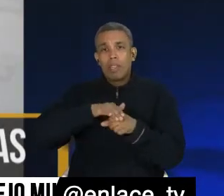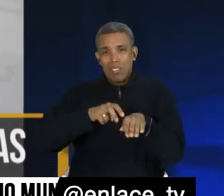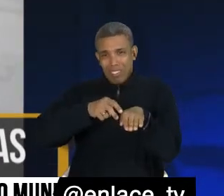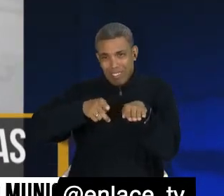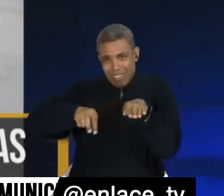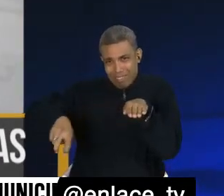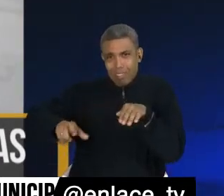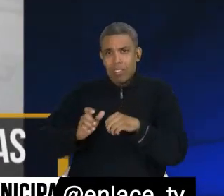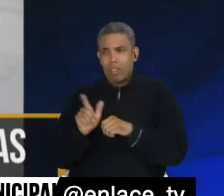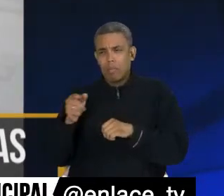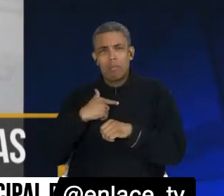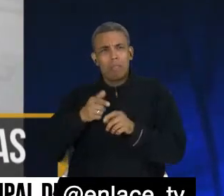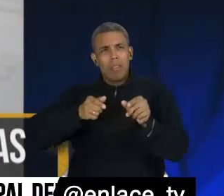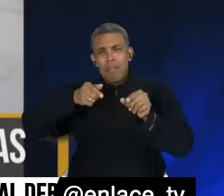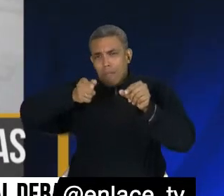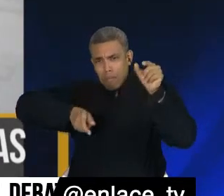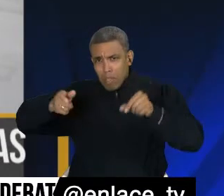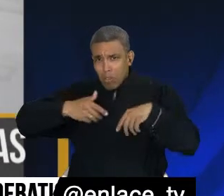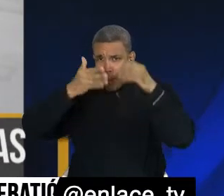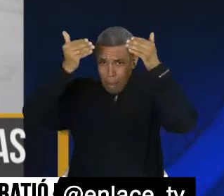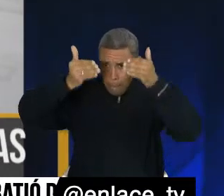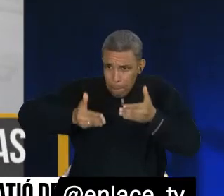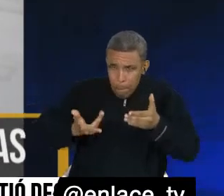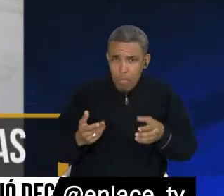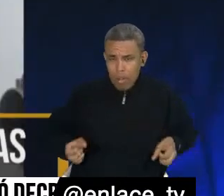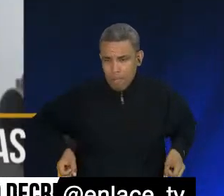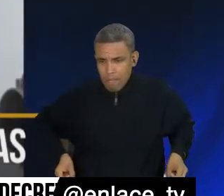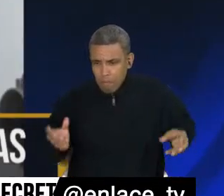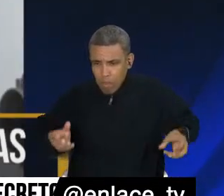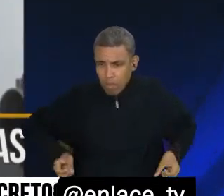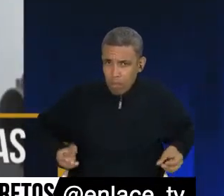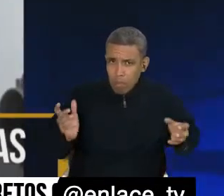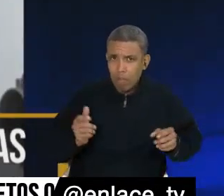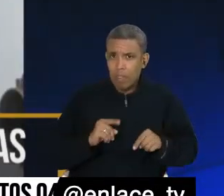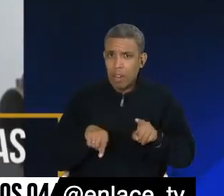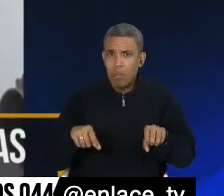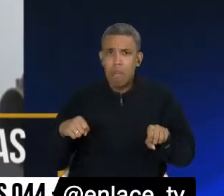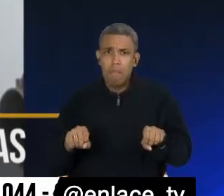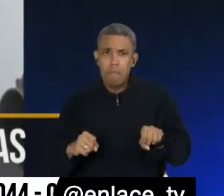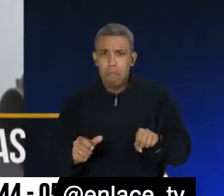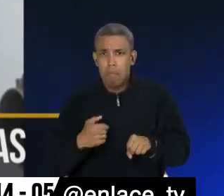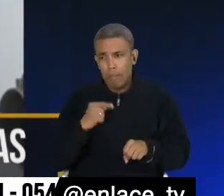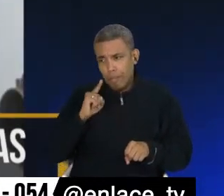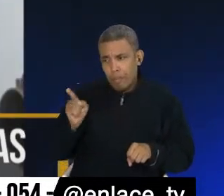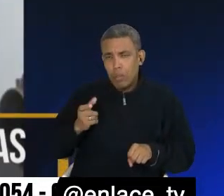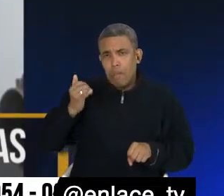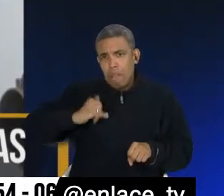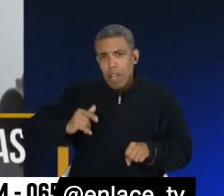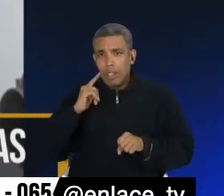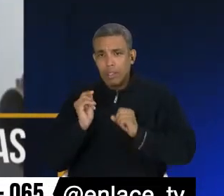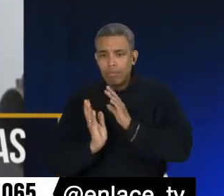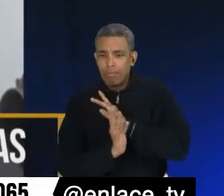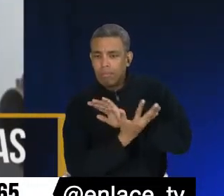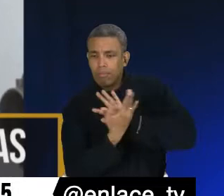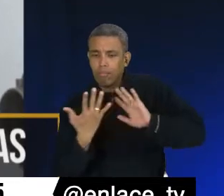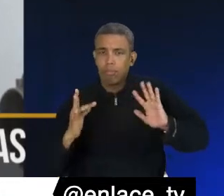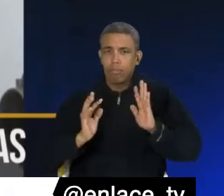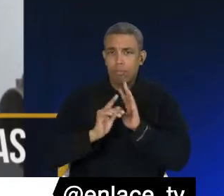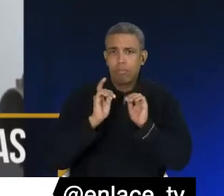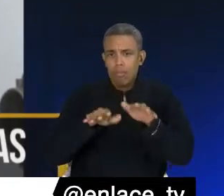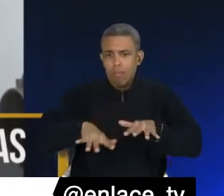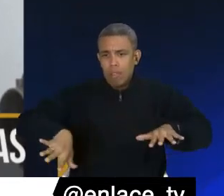personas en condición de discapacidad, propietarios de algunas motocicletas las dejan parqueadas, obstaculizando el paso peatonal en los andenes